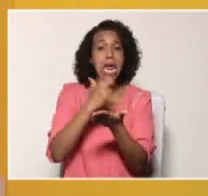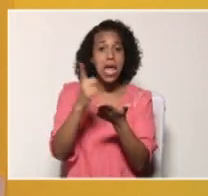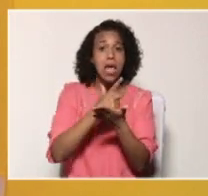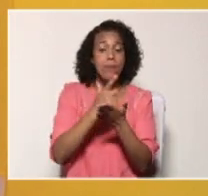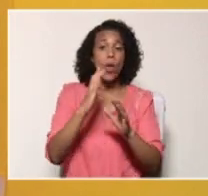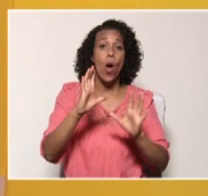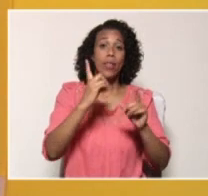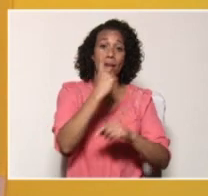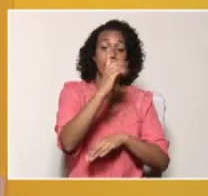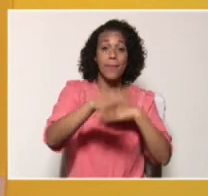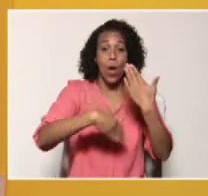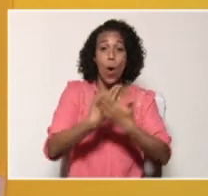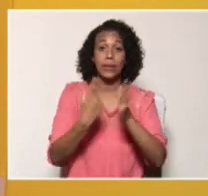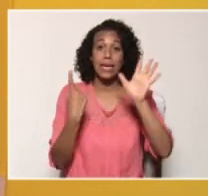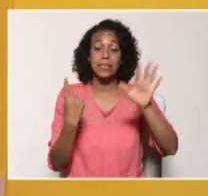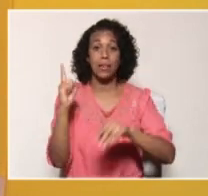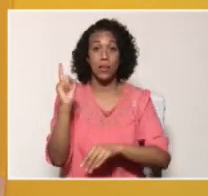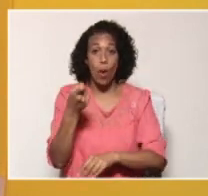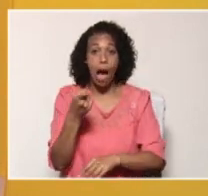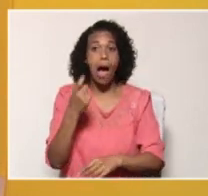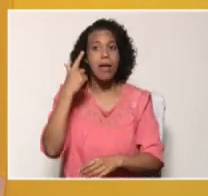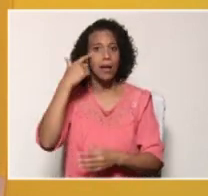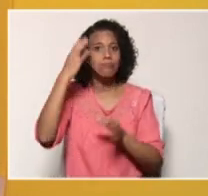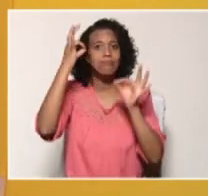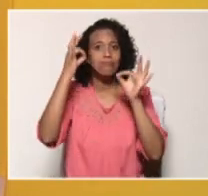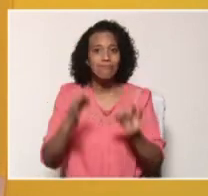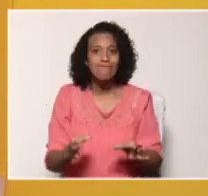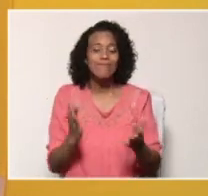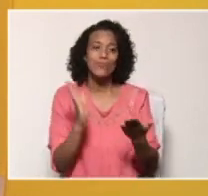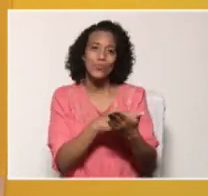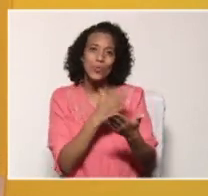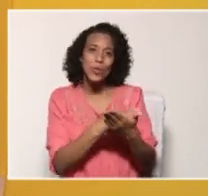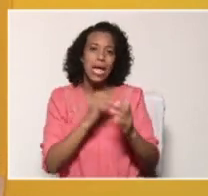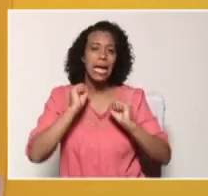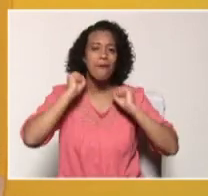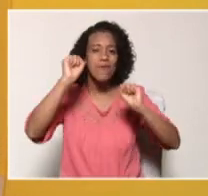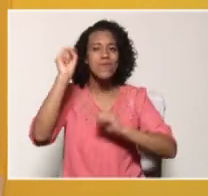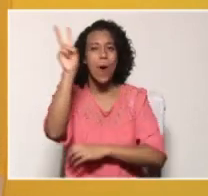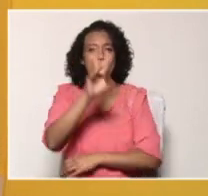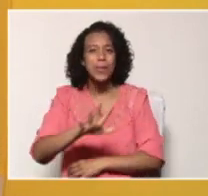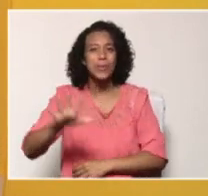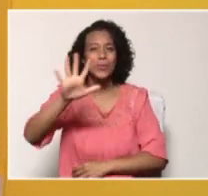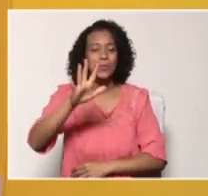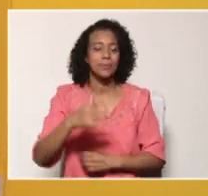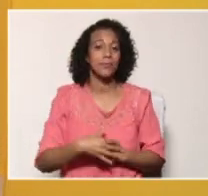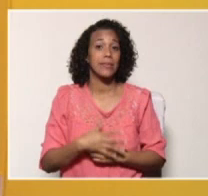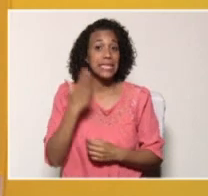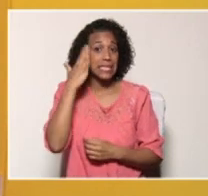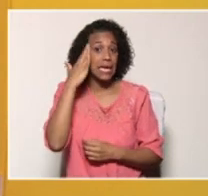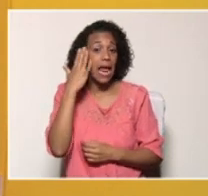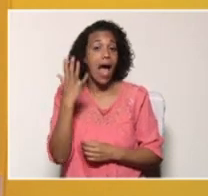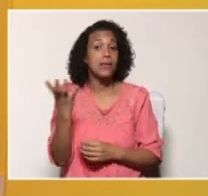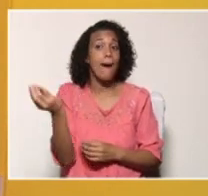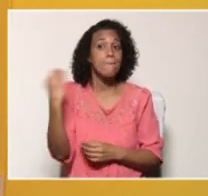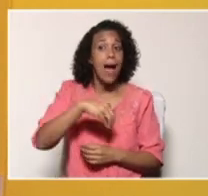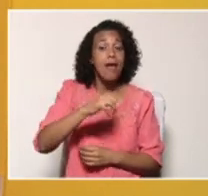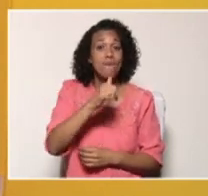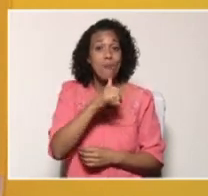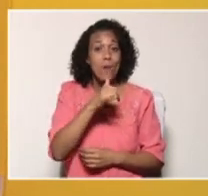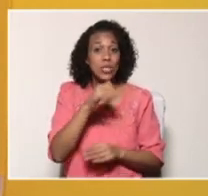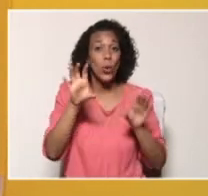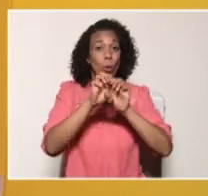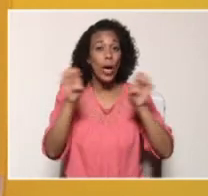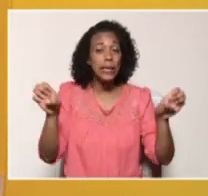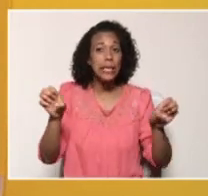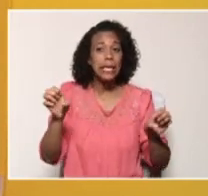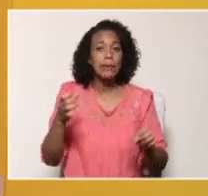primero hasta sexto grado que nos hacen reafirmar que viva Venezuela. Si se quieren enterar de todas las noticias a nivel